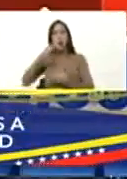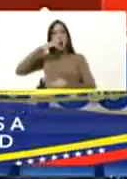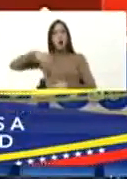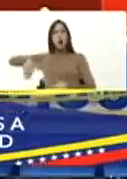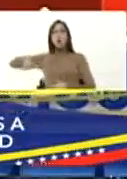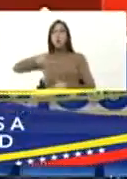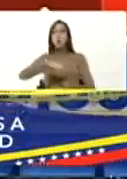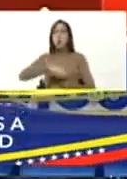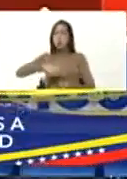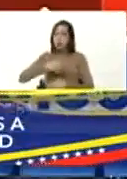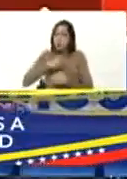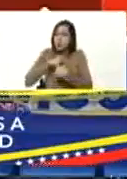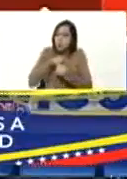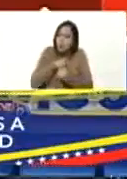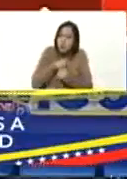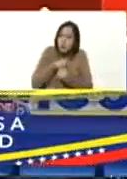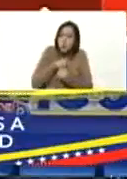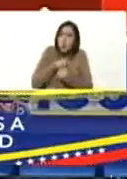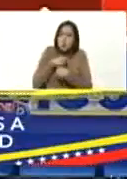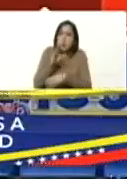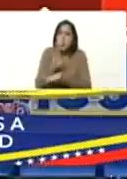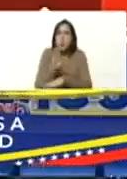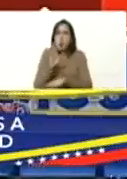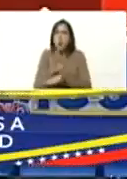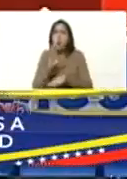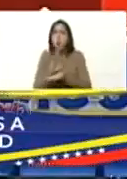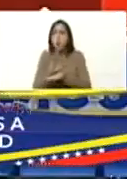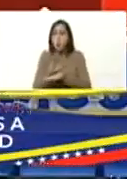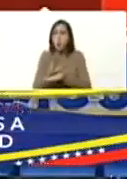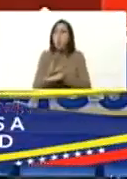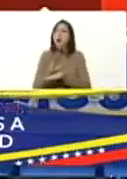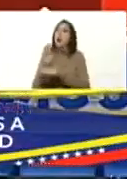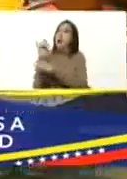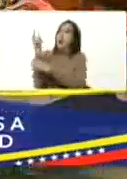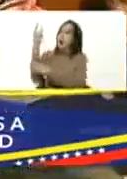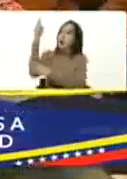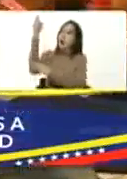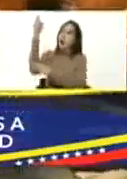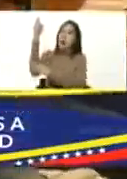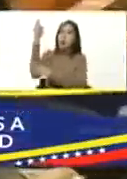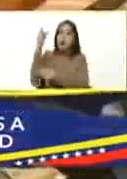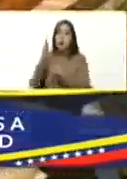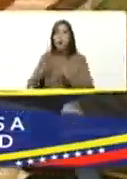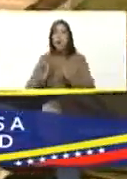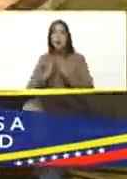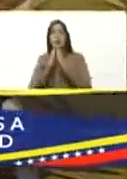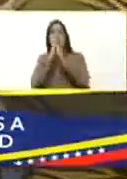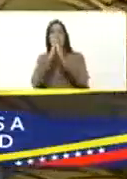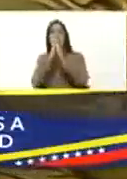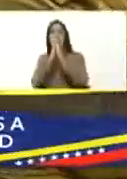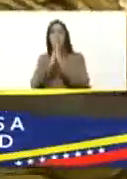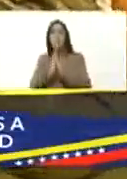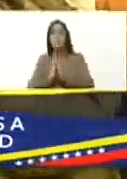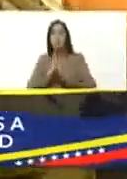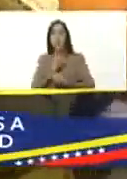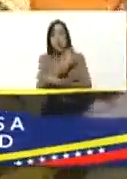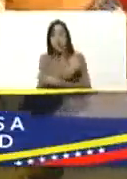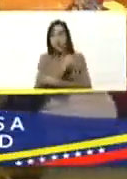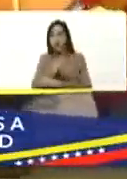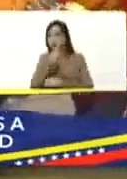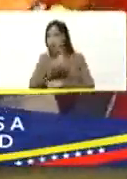se acoja, se acobije en la sombra maravillosa y sagrada de sus árboles, de